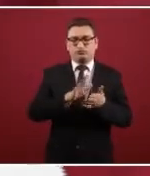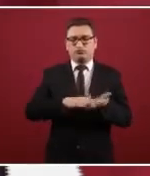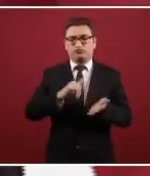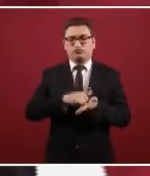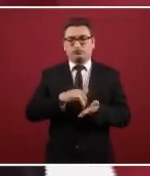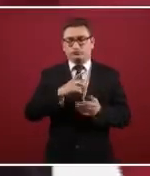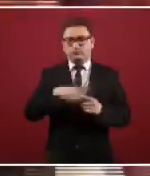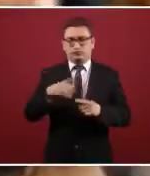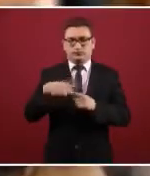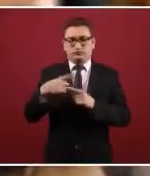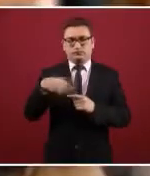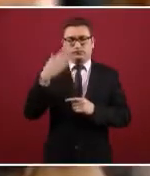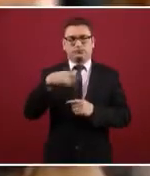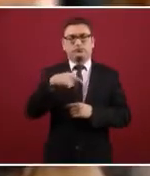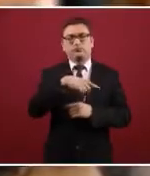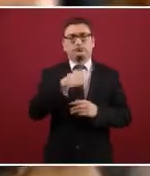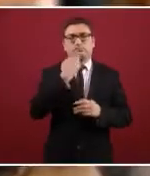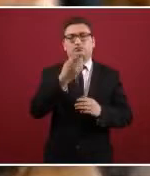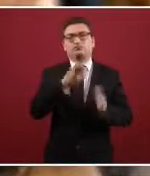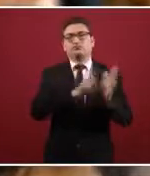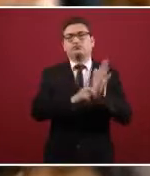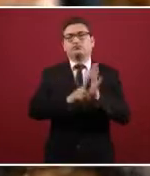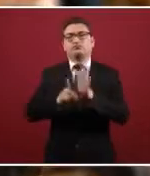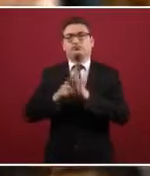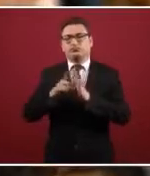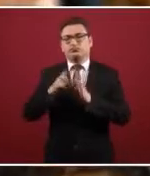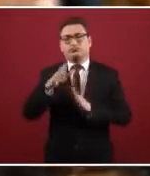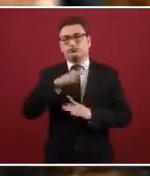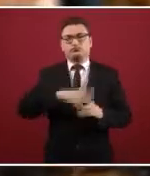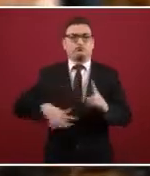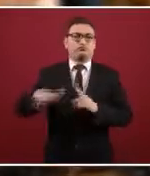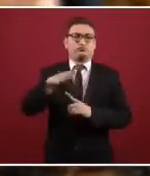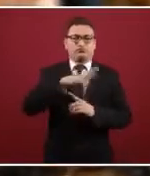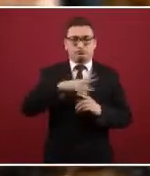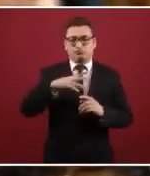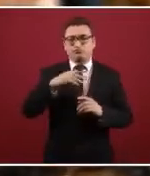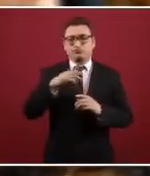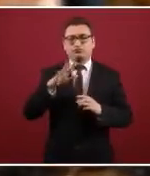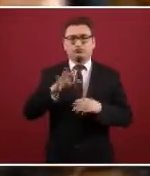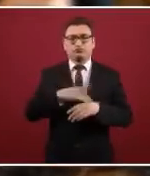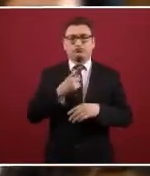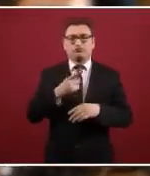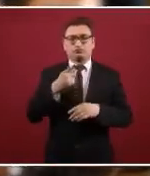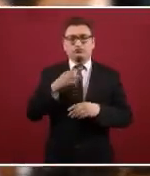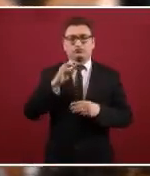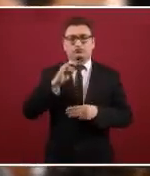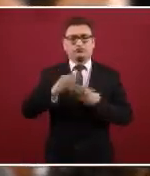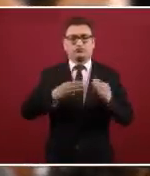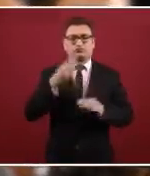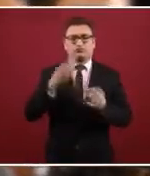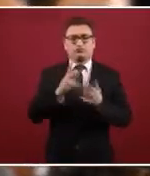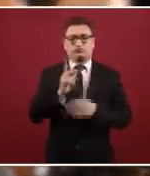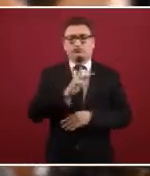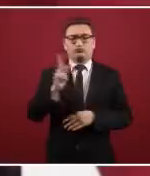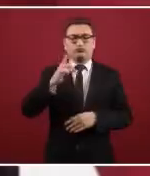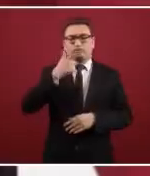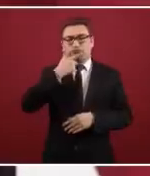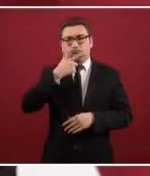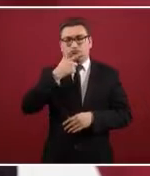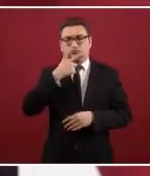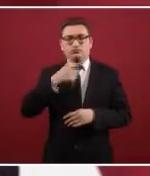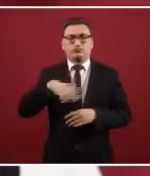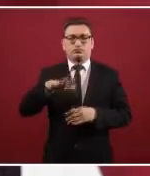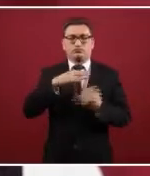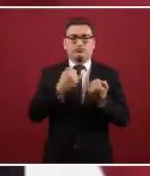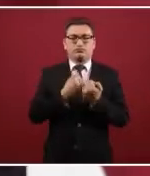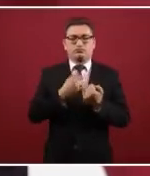una declaratoria de emergencia ambiental en el concierto mundial, como lo han hecho países como Inglaterra, y que México